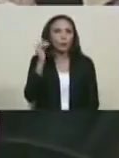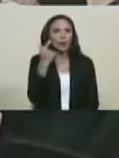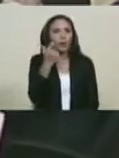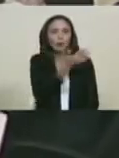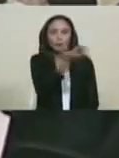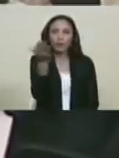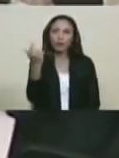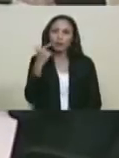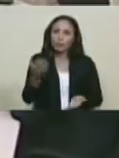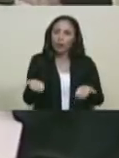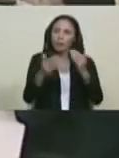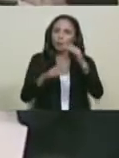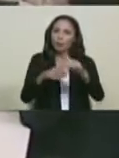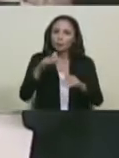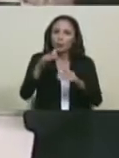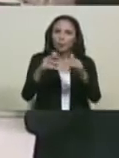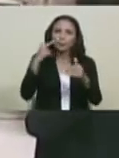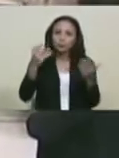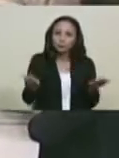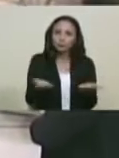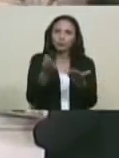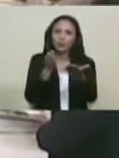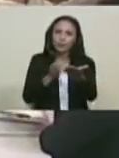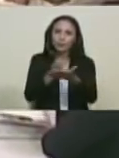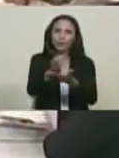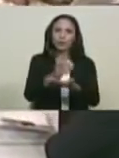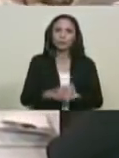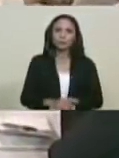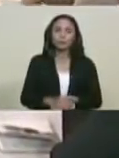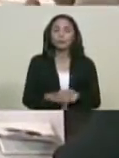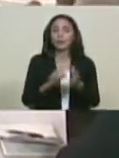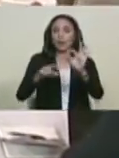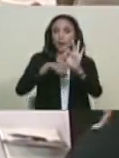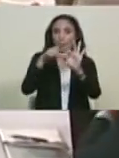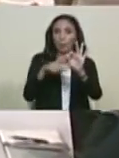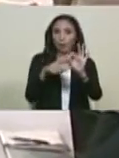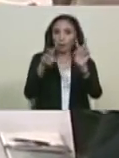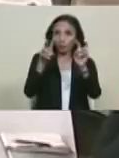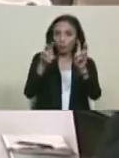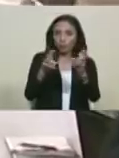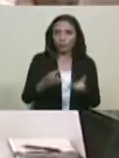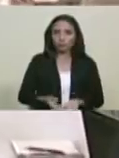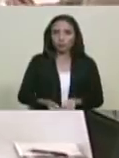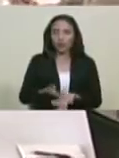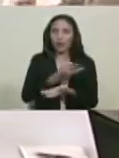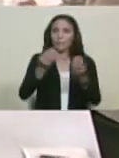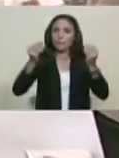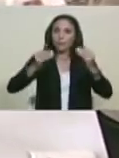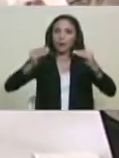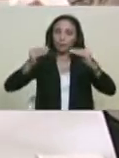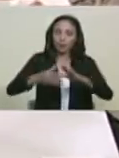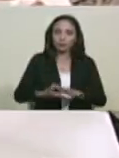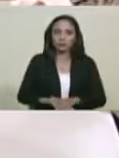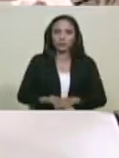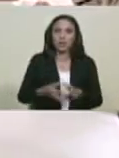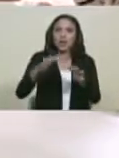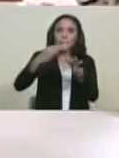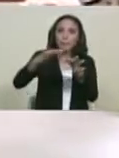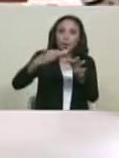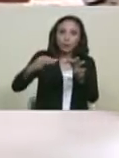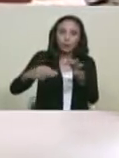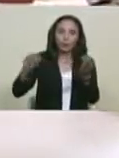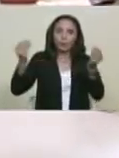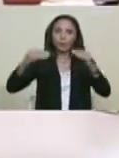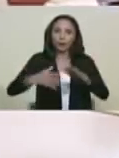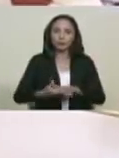tenemos que avanzar en todas las materias en la cripta moneda del petró tenemos que avanzar aún más hay que